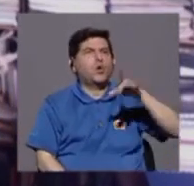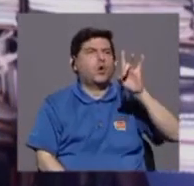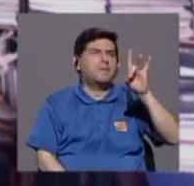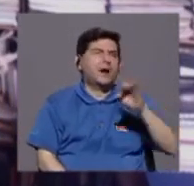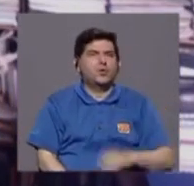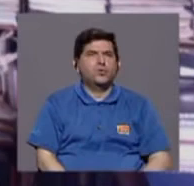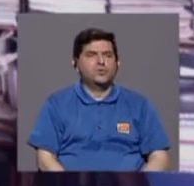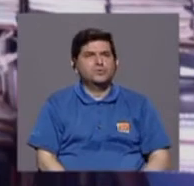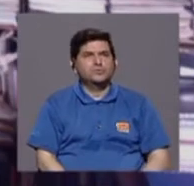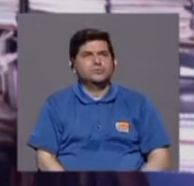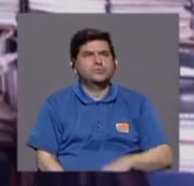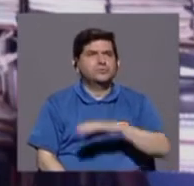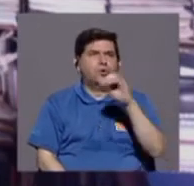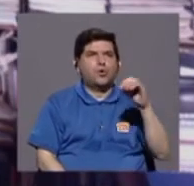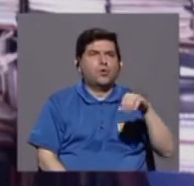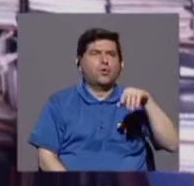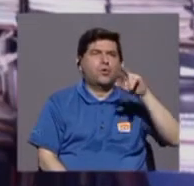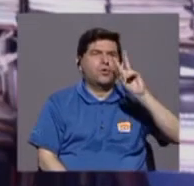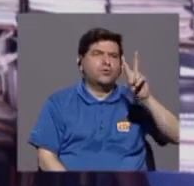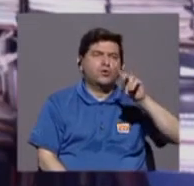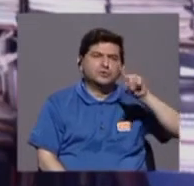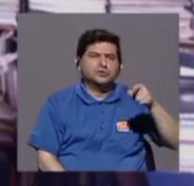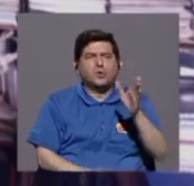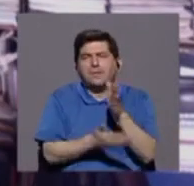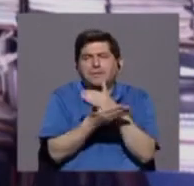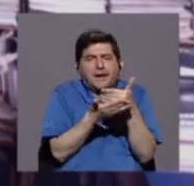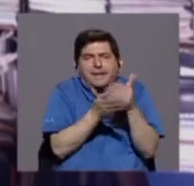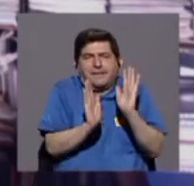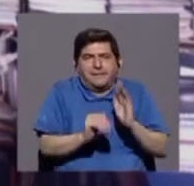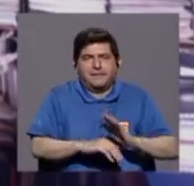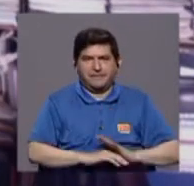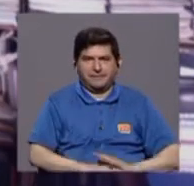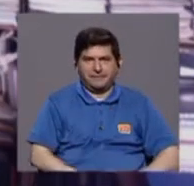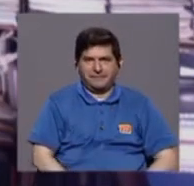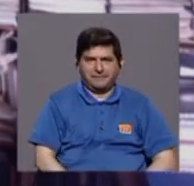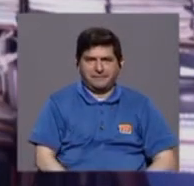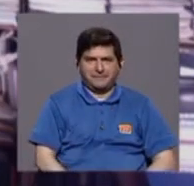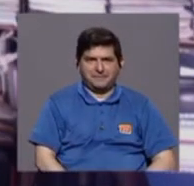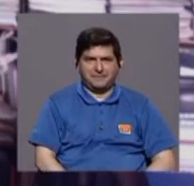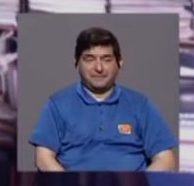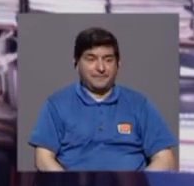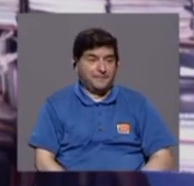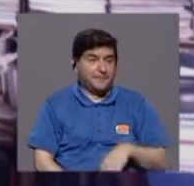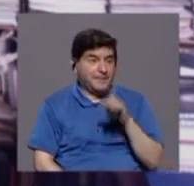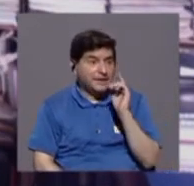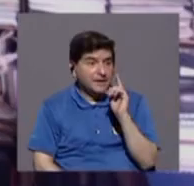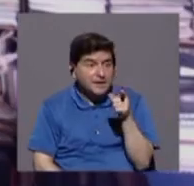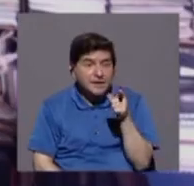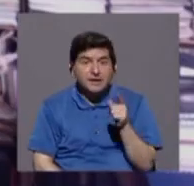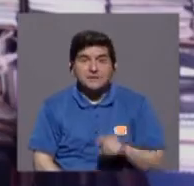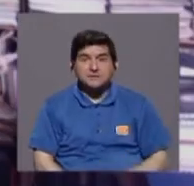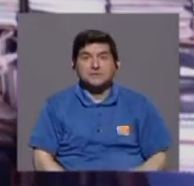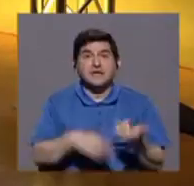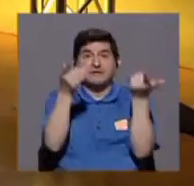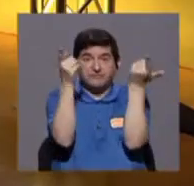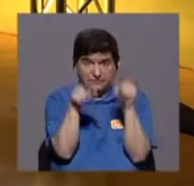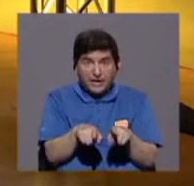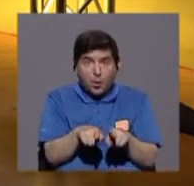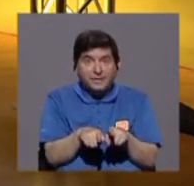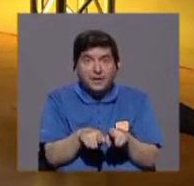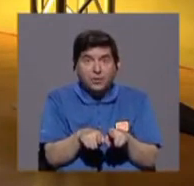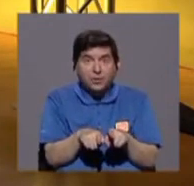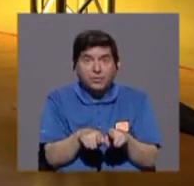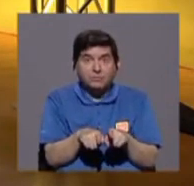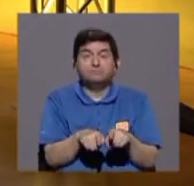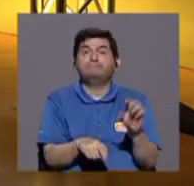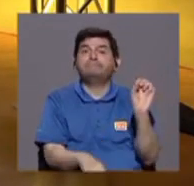1,8, 2 y un poquito más. Es esto. Y esto es un fenómeno que